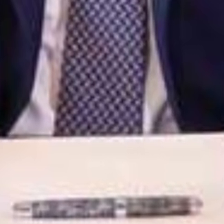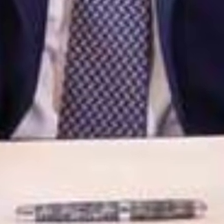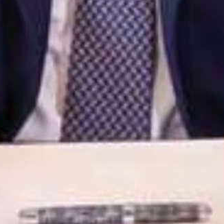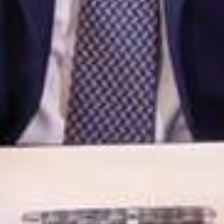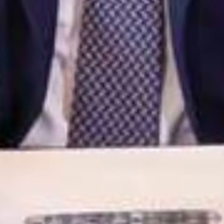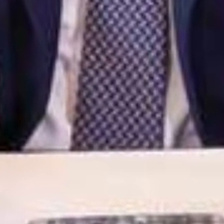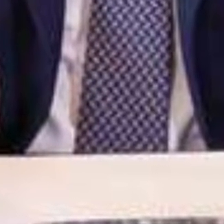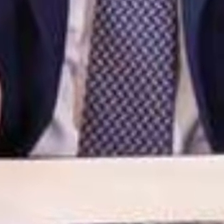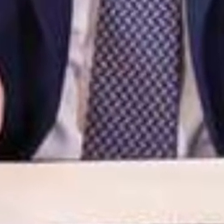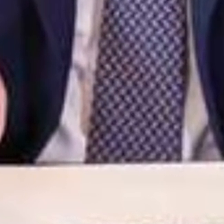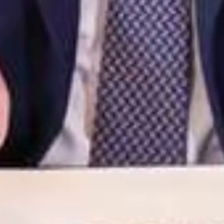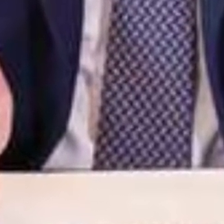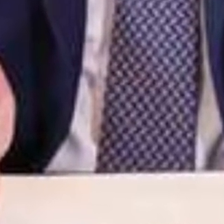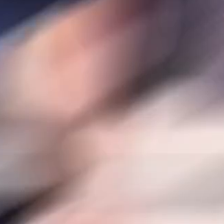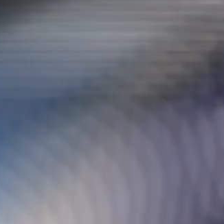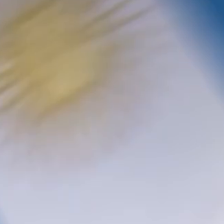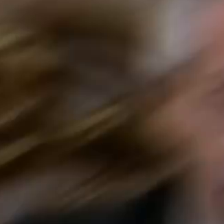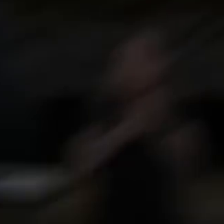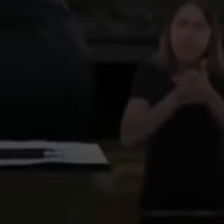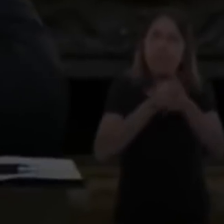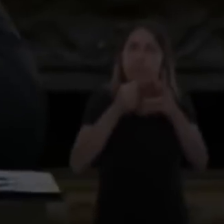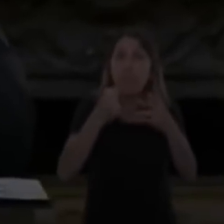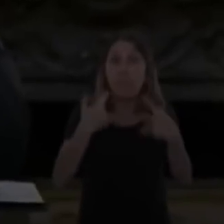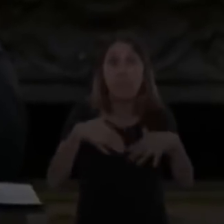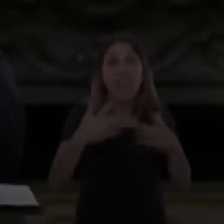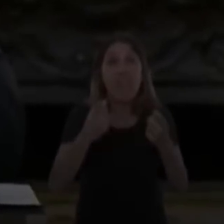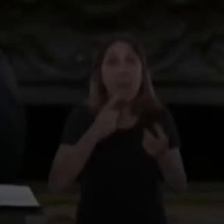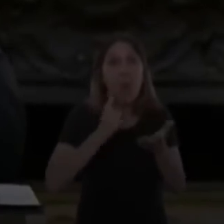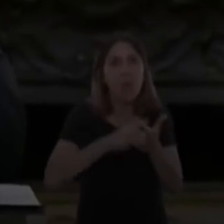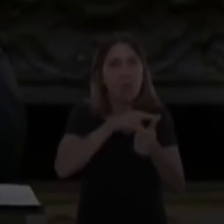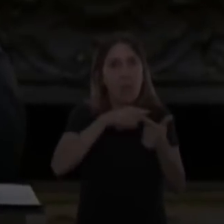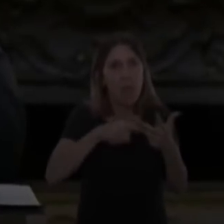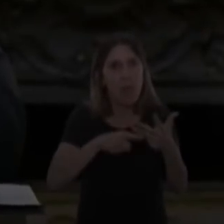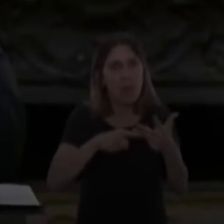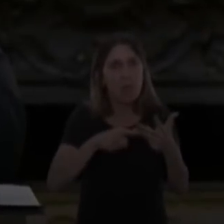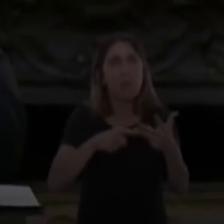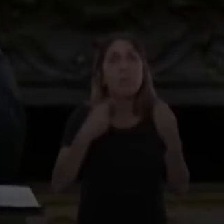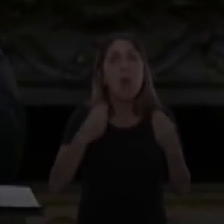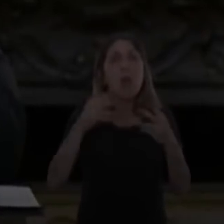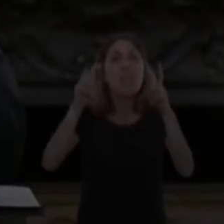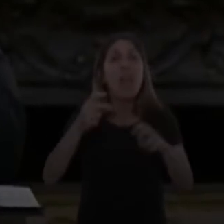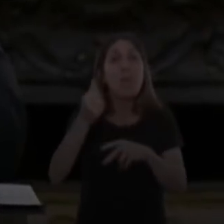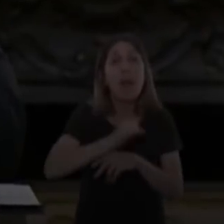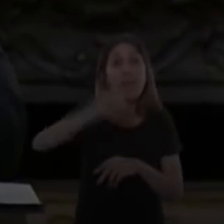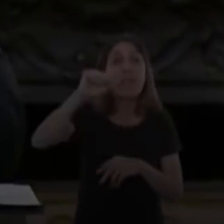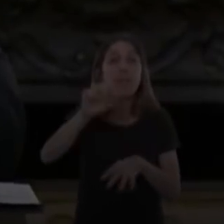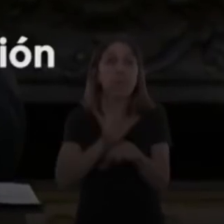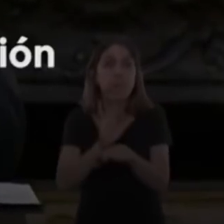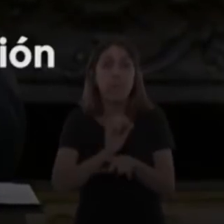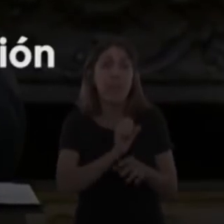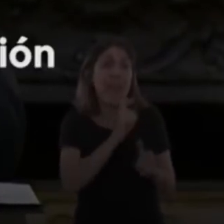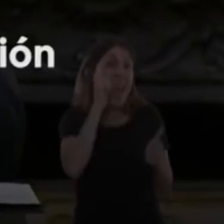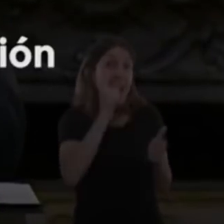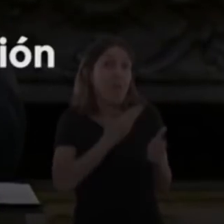sueldos. Esto es gracias a que el anuncio se hizo antes que el organismo proceda a liquidar sus sueldos.